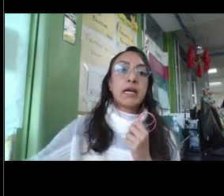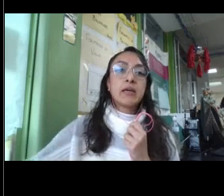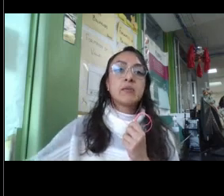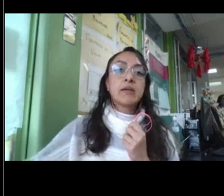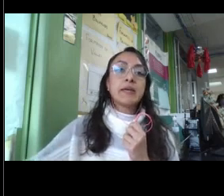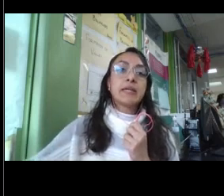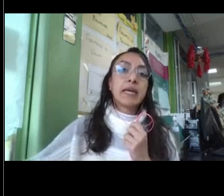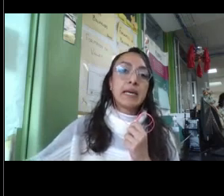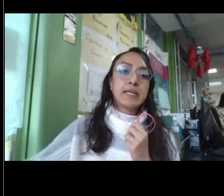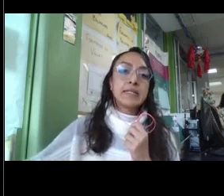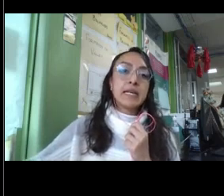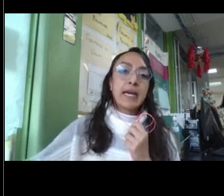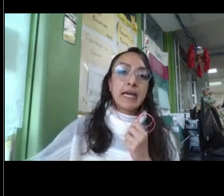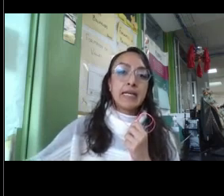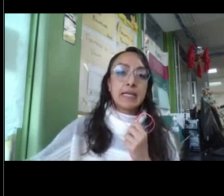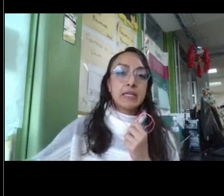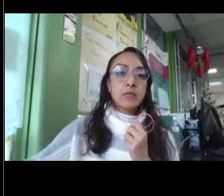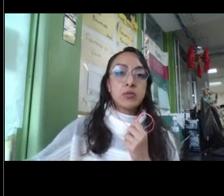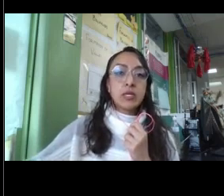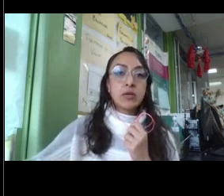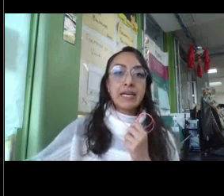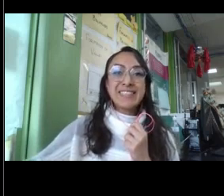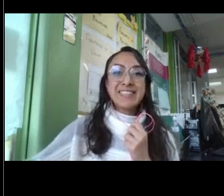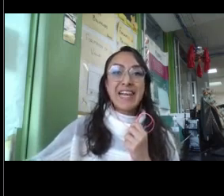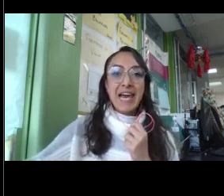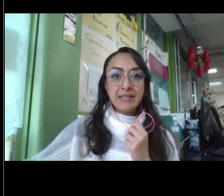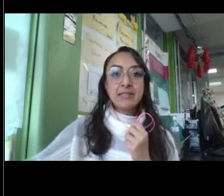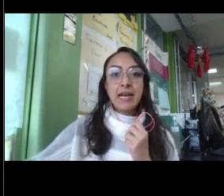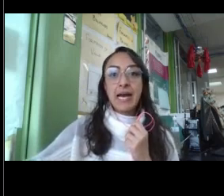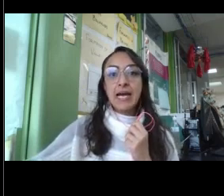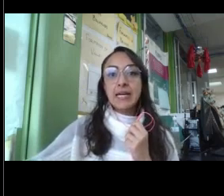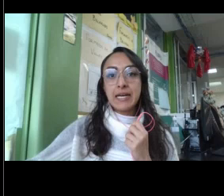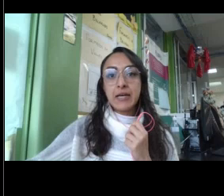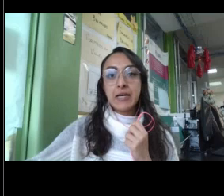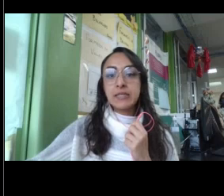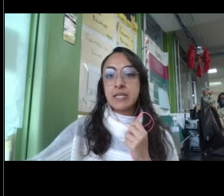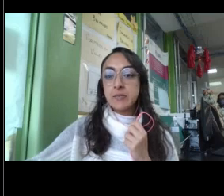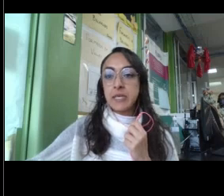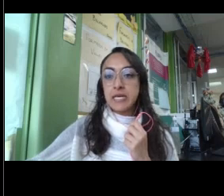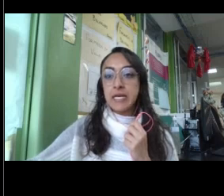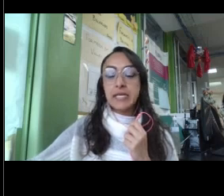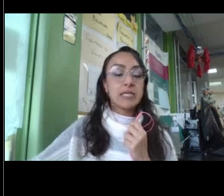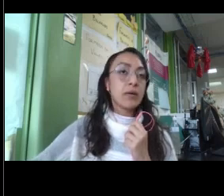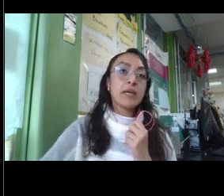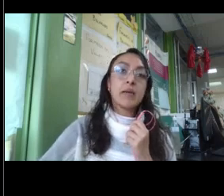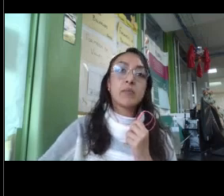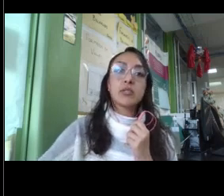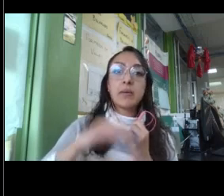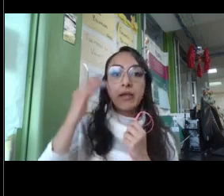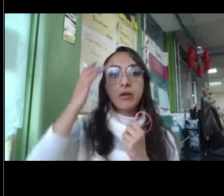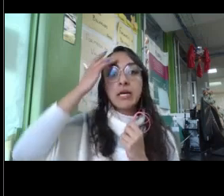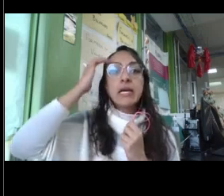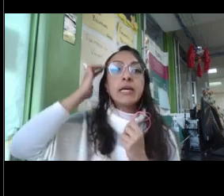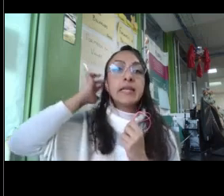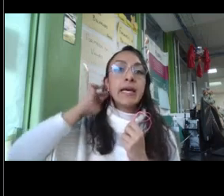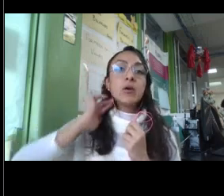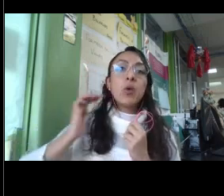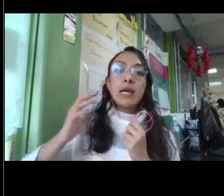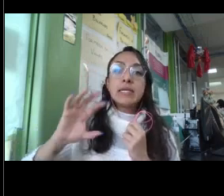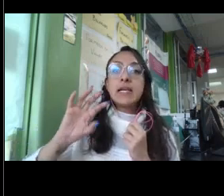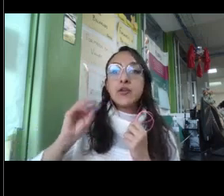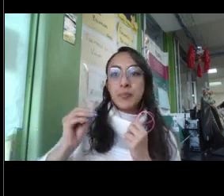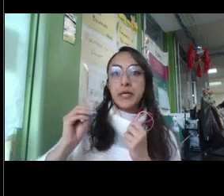Bueno, aquí vamos a ver qué es el, y aquí tenemos un error, que es la lengua de señas mexicana. ¿Se acuerdan que habíamos hablado